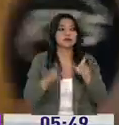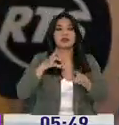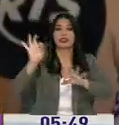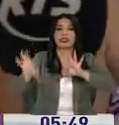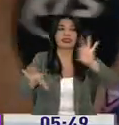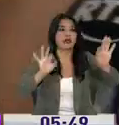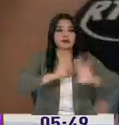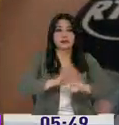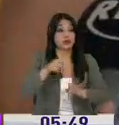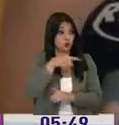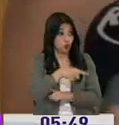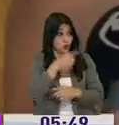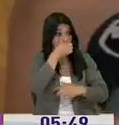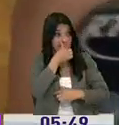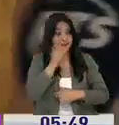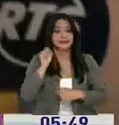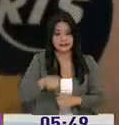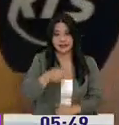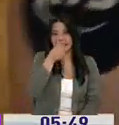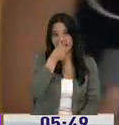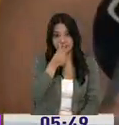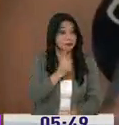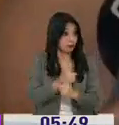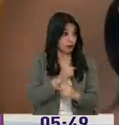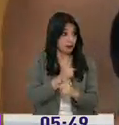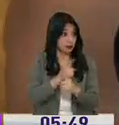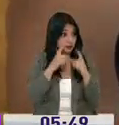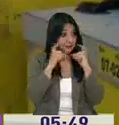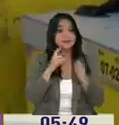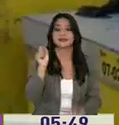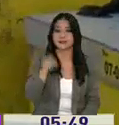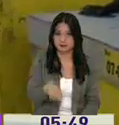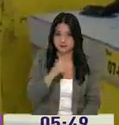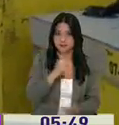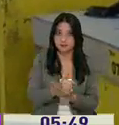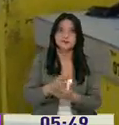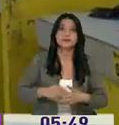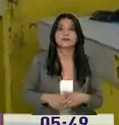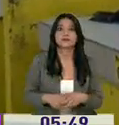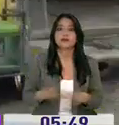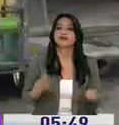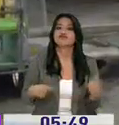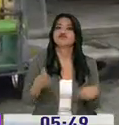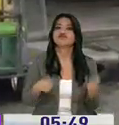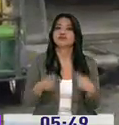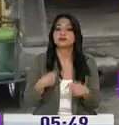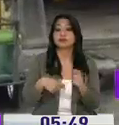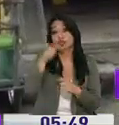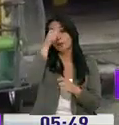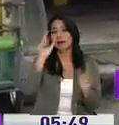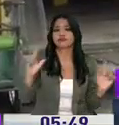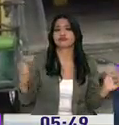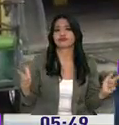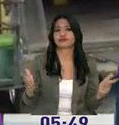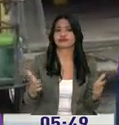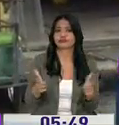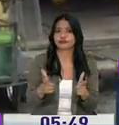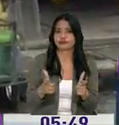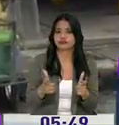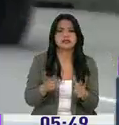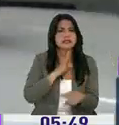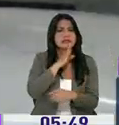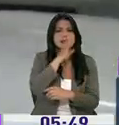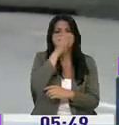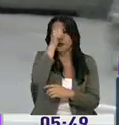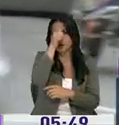está con gripe? Sí, estoy con gripe. Por eso decidió usar la mascarilla. Así es. Las ventas se redujeron este domingo en comparación con la masiva afluencia